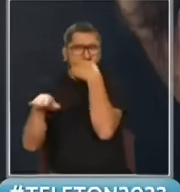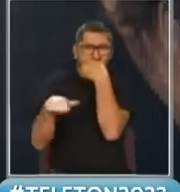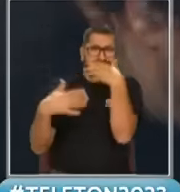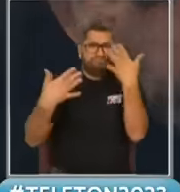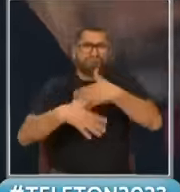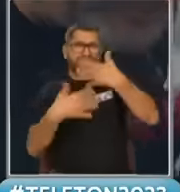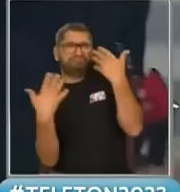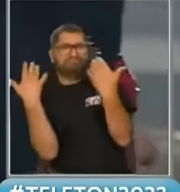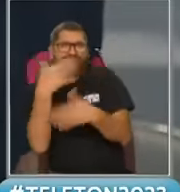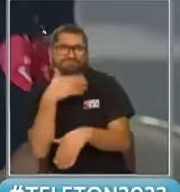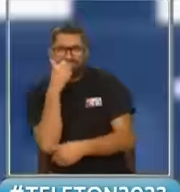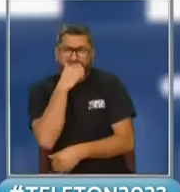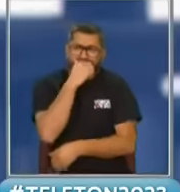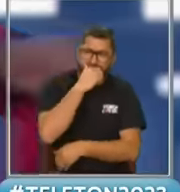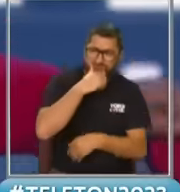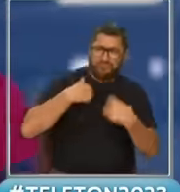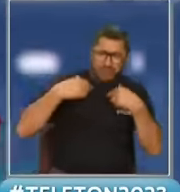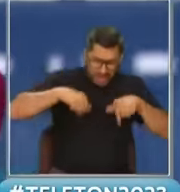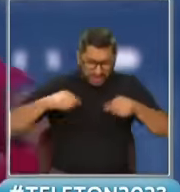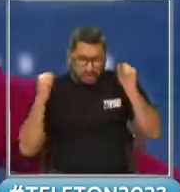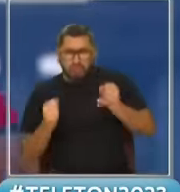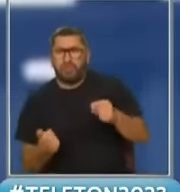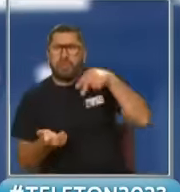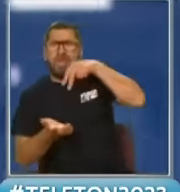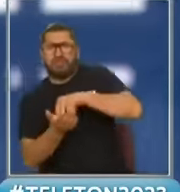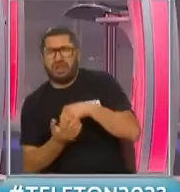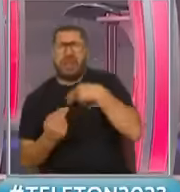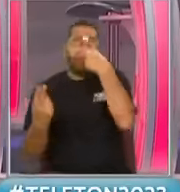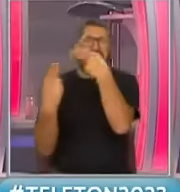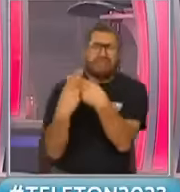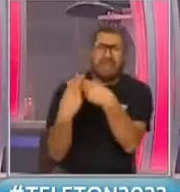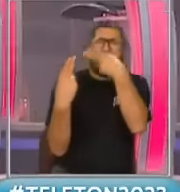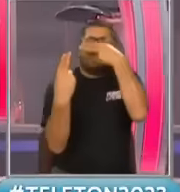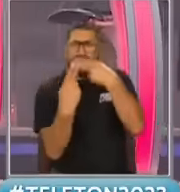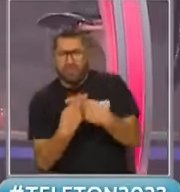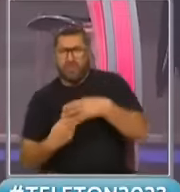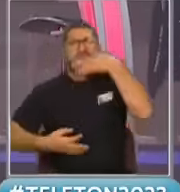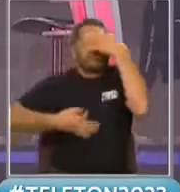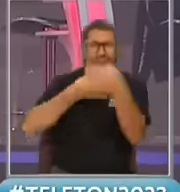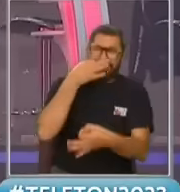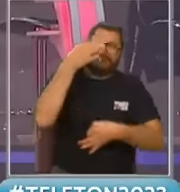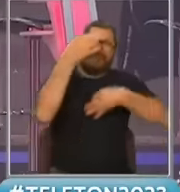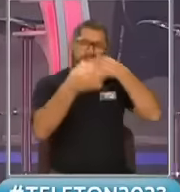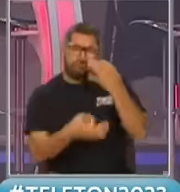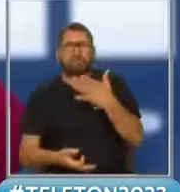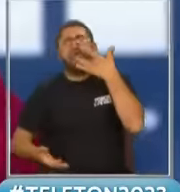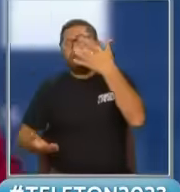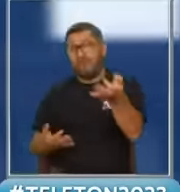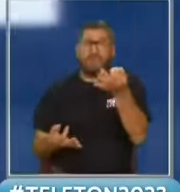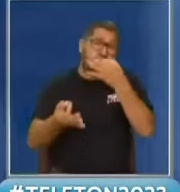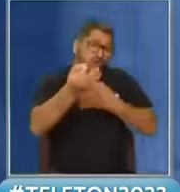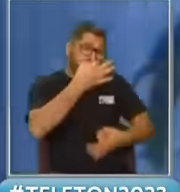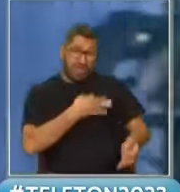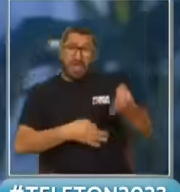Y aquí estoy, yo aquí, en la Teletón. Te lo digo aquí porque me lo dijo Vico sí.